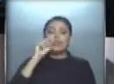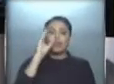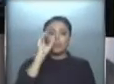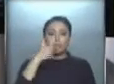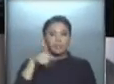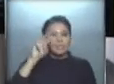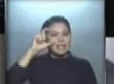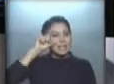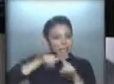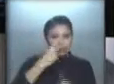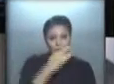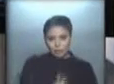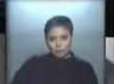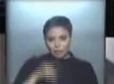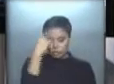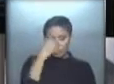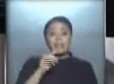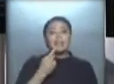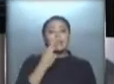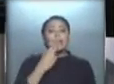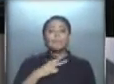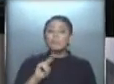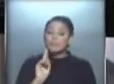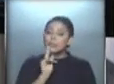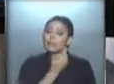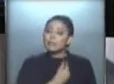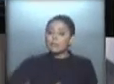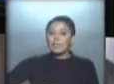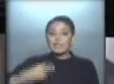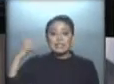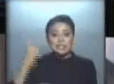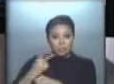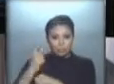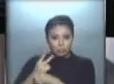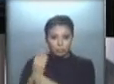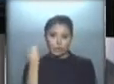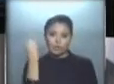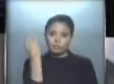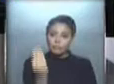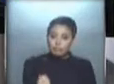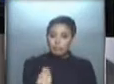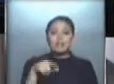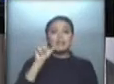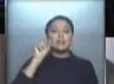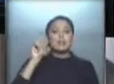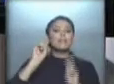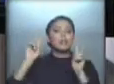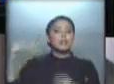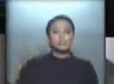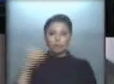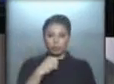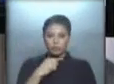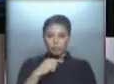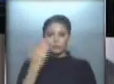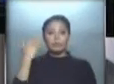ex vicepresidente de la Nación. Y la vicepresidencia segunda va a quedar en manos del peronismo disidente. A partir